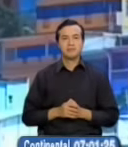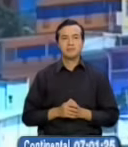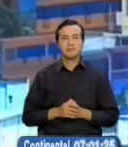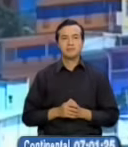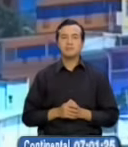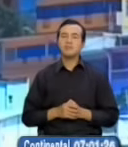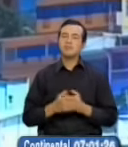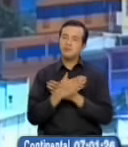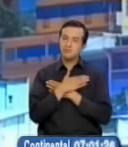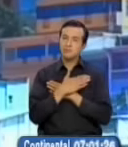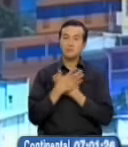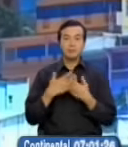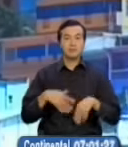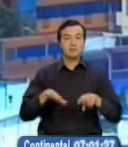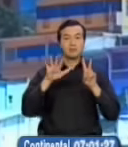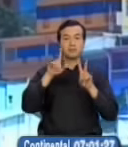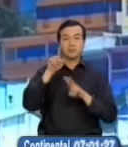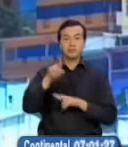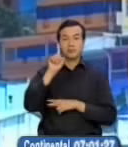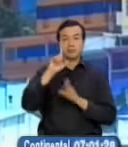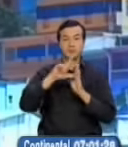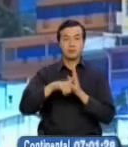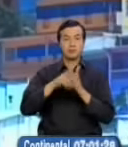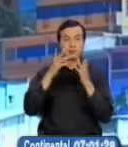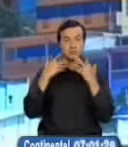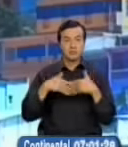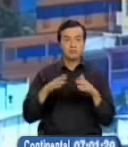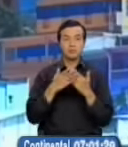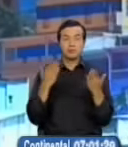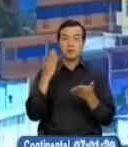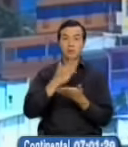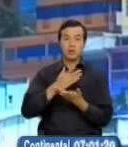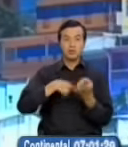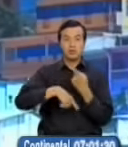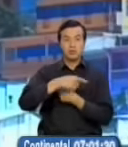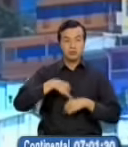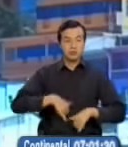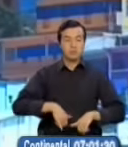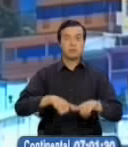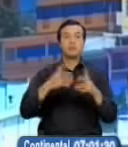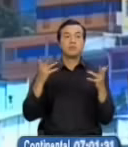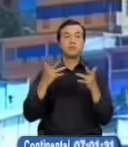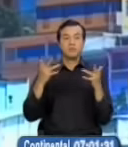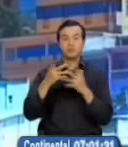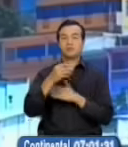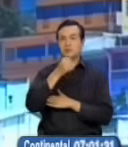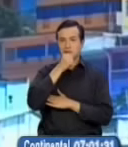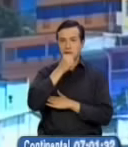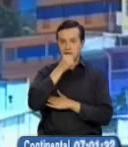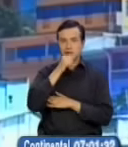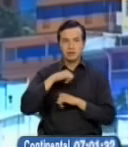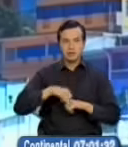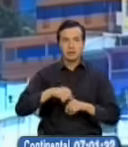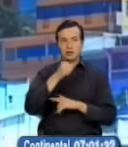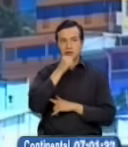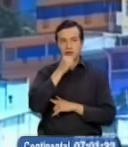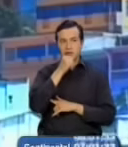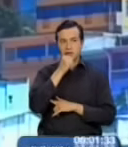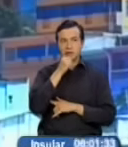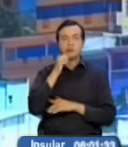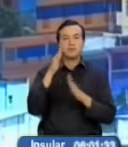Un abrazo, Diego. Son las 7 de la mañana, 1 minuto. De esta manera hacemos una pausa, será muy breve. Ya se viene de inmediato Carlos Rabascal con las entrevistas.